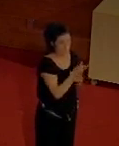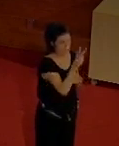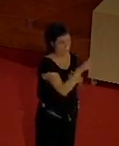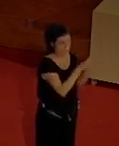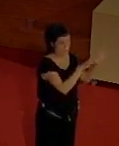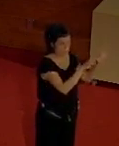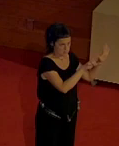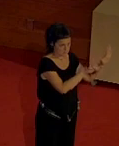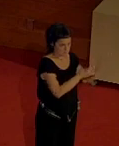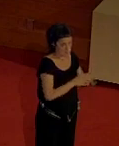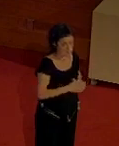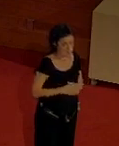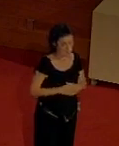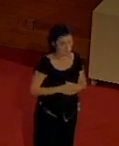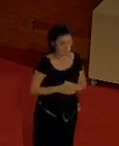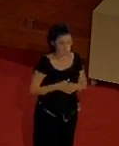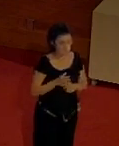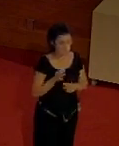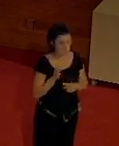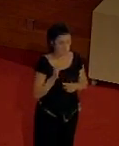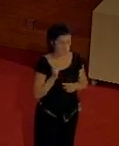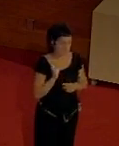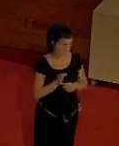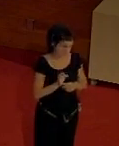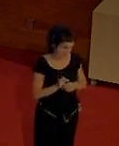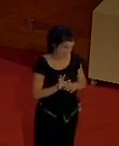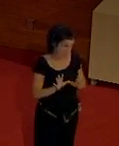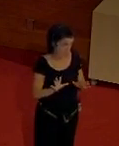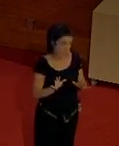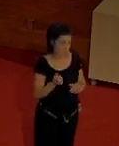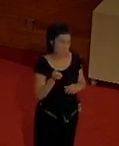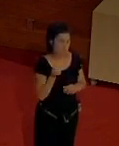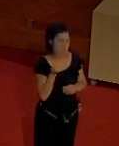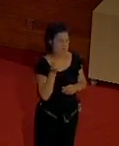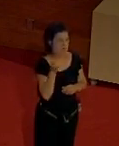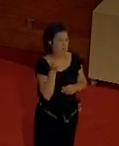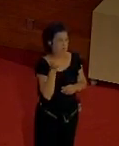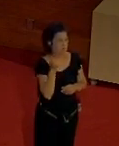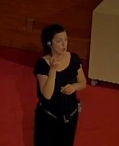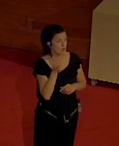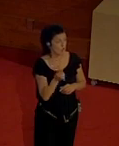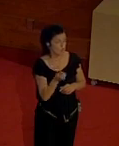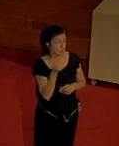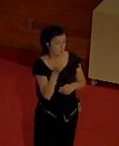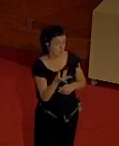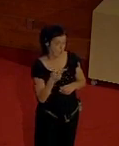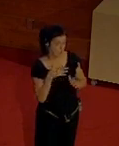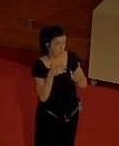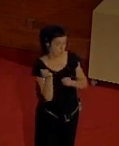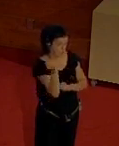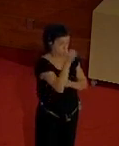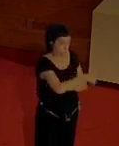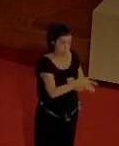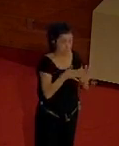cierto que en número no quiere decir mayor capacidad operativa Los